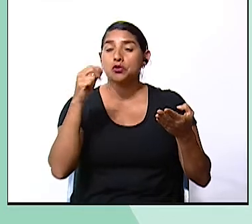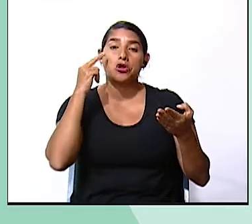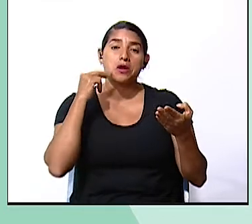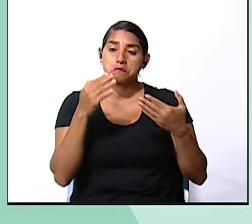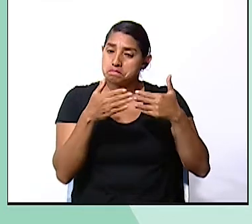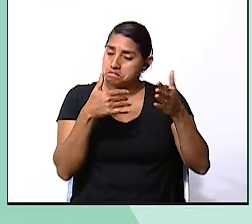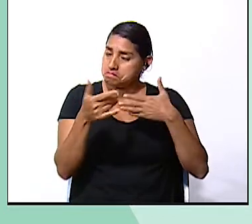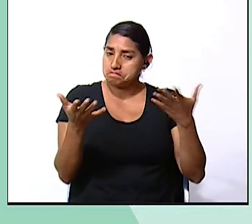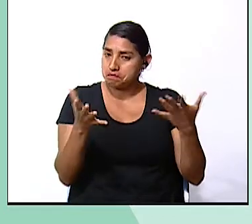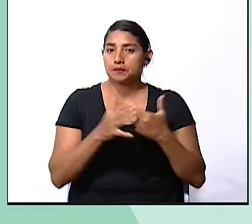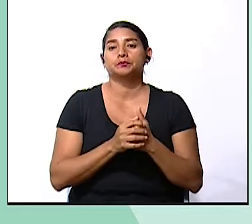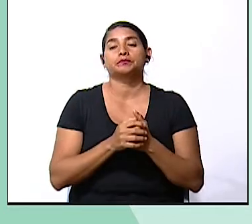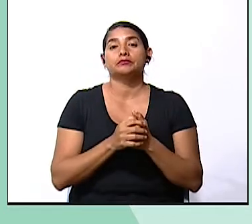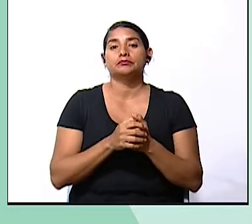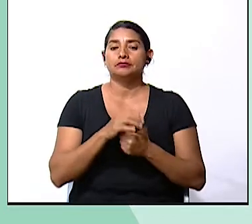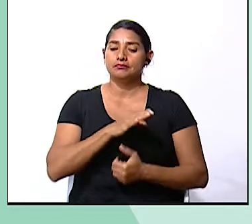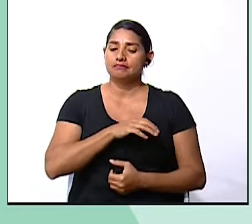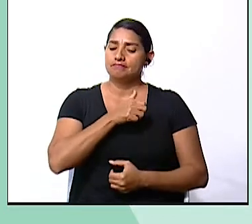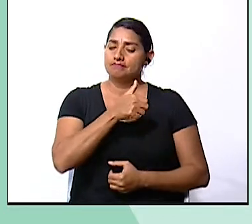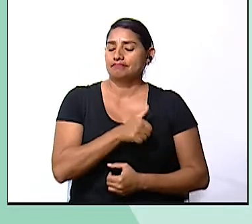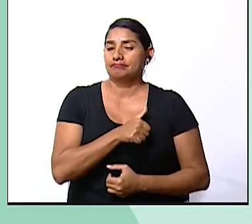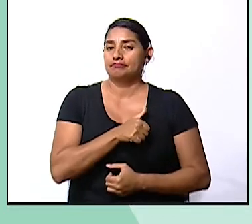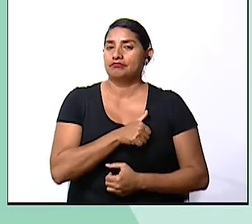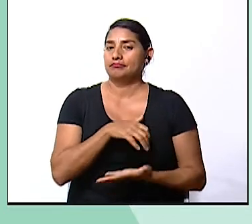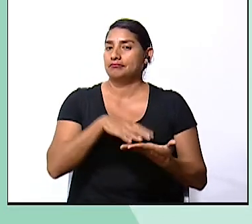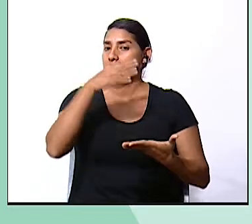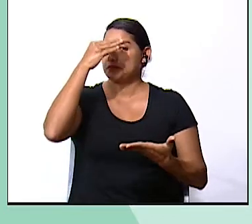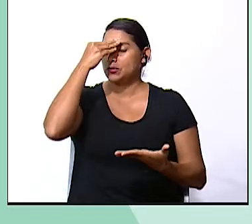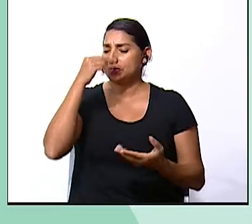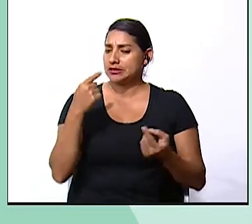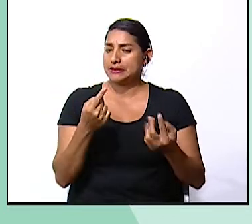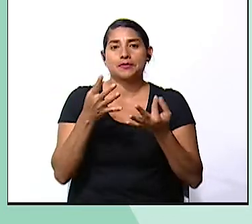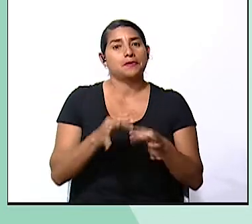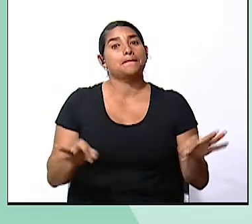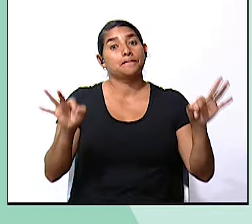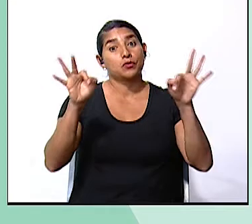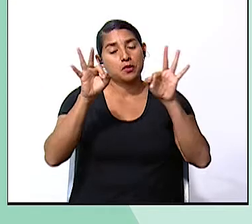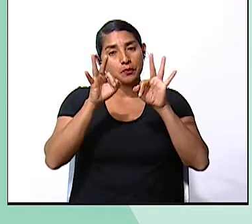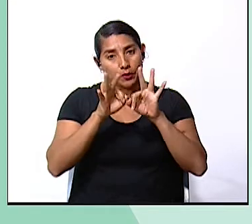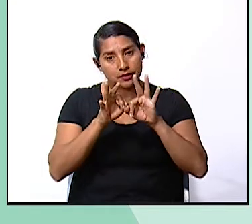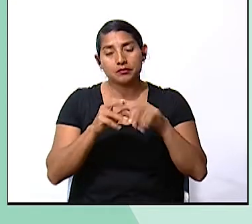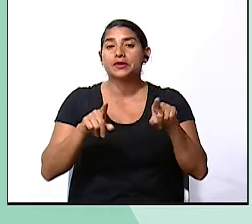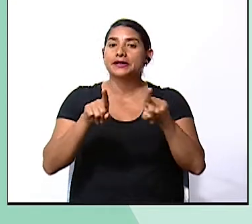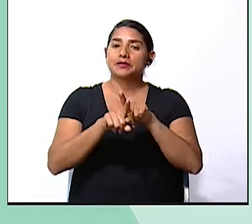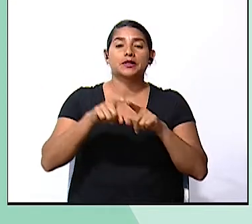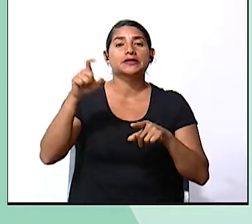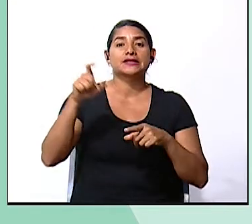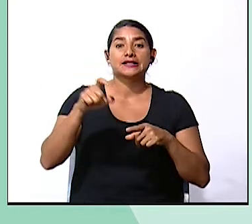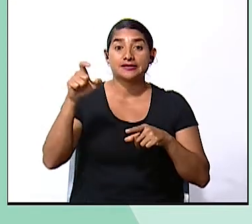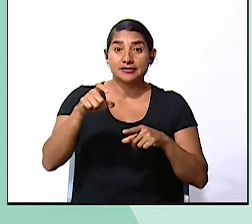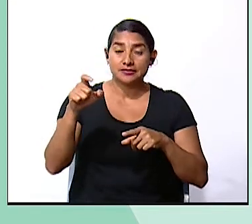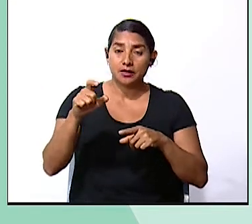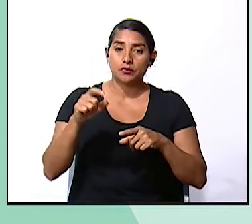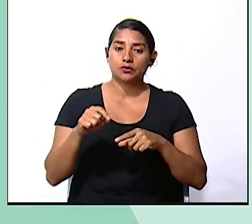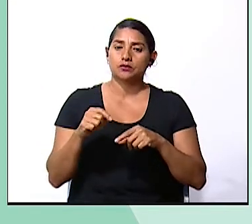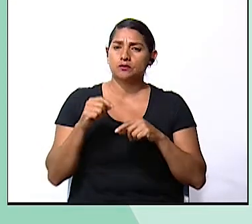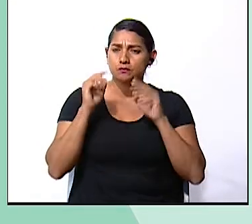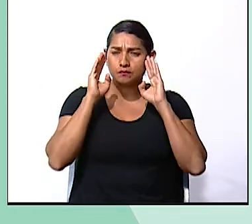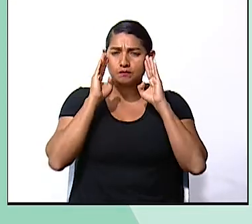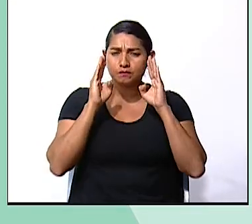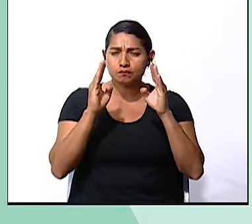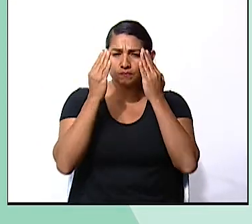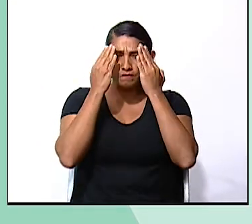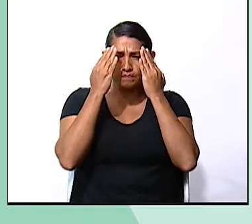importa. La actitud de ustedes es siempre muy importante y necesitamos entonces estar con una